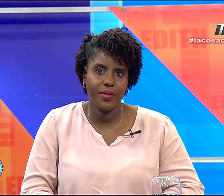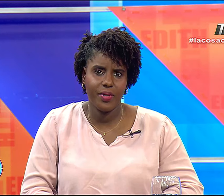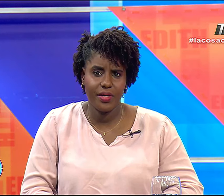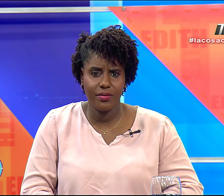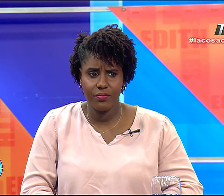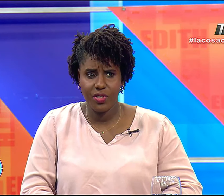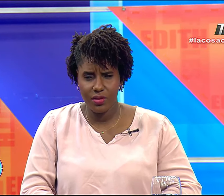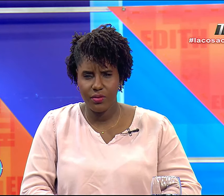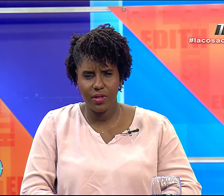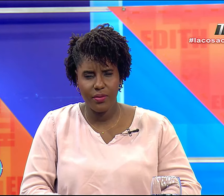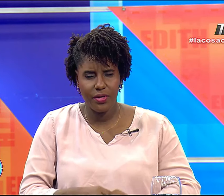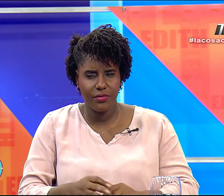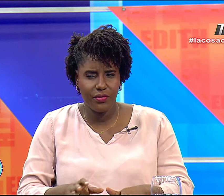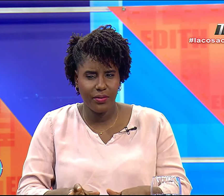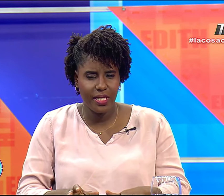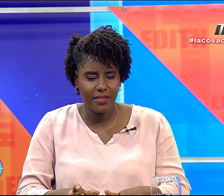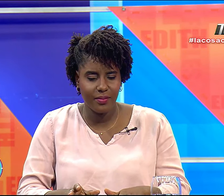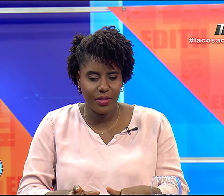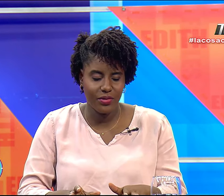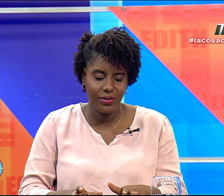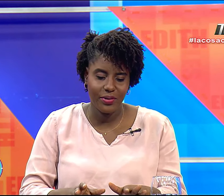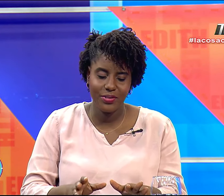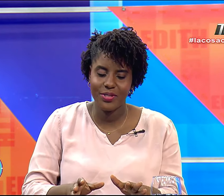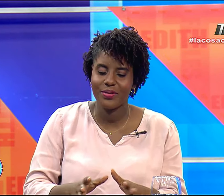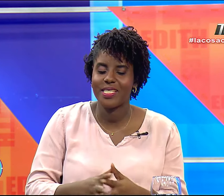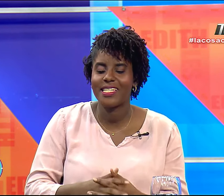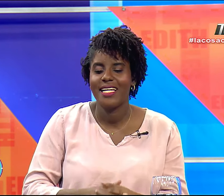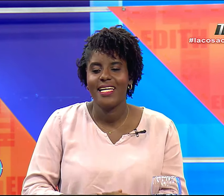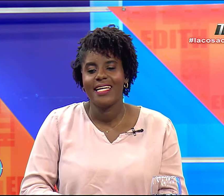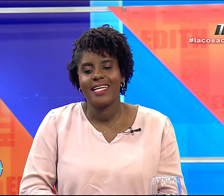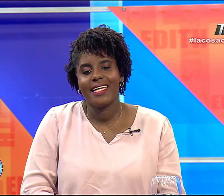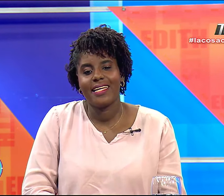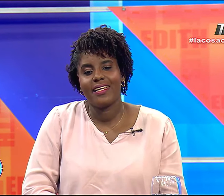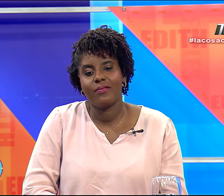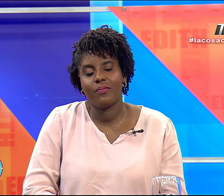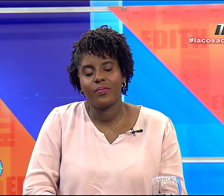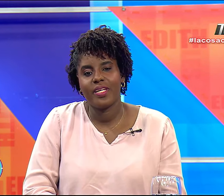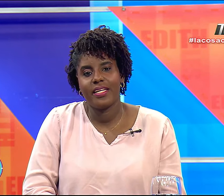19 de mayo, 19 de mayo fue, ¿verdad? Si mal no recuerdo, señores,